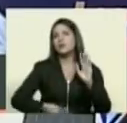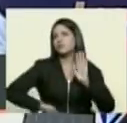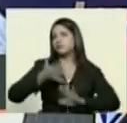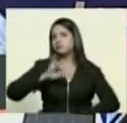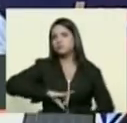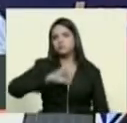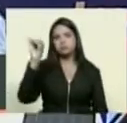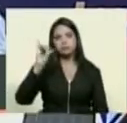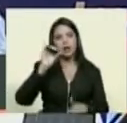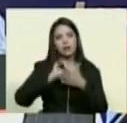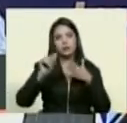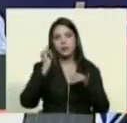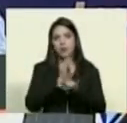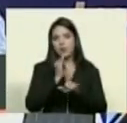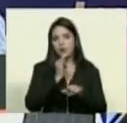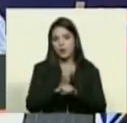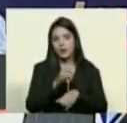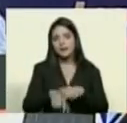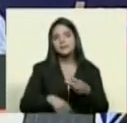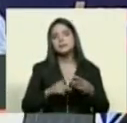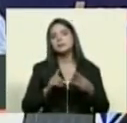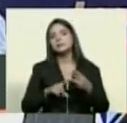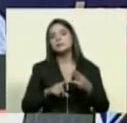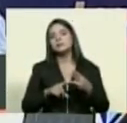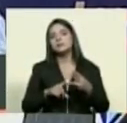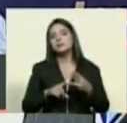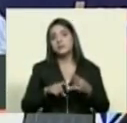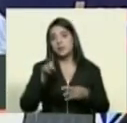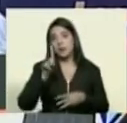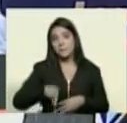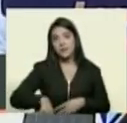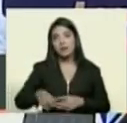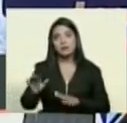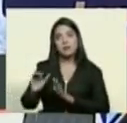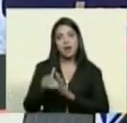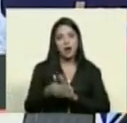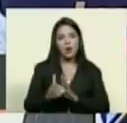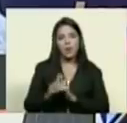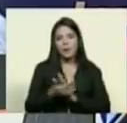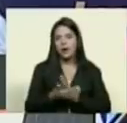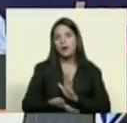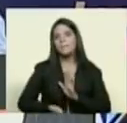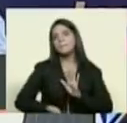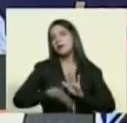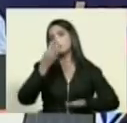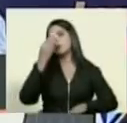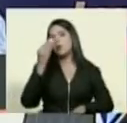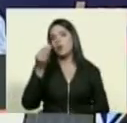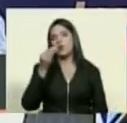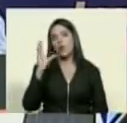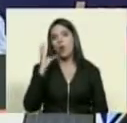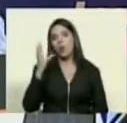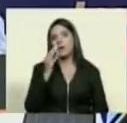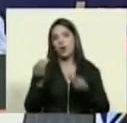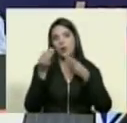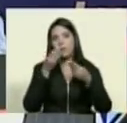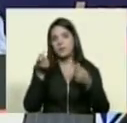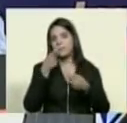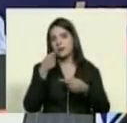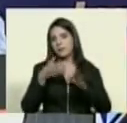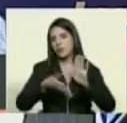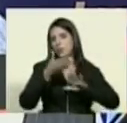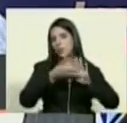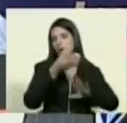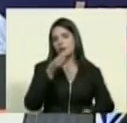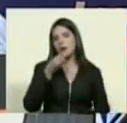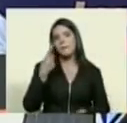dólar mentiroso guarimbero, y también lo de acaparar y lanzar para Colombia alimentos y medicamentos